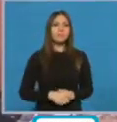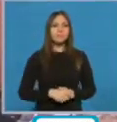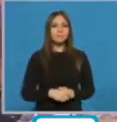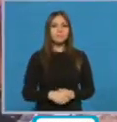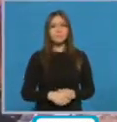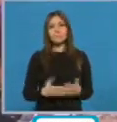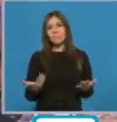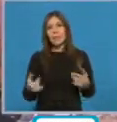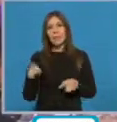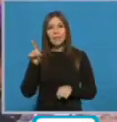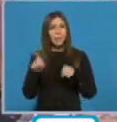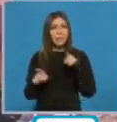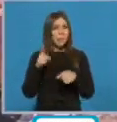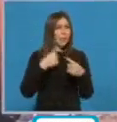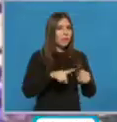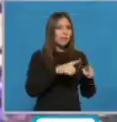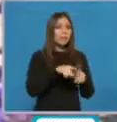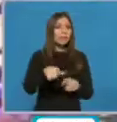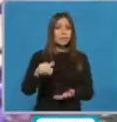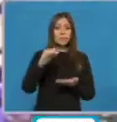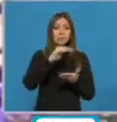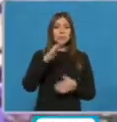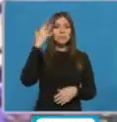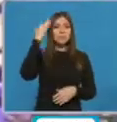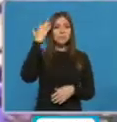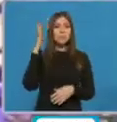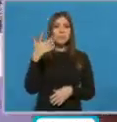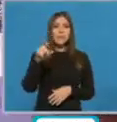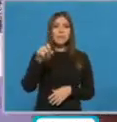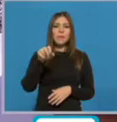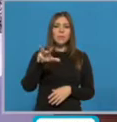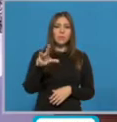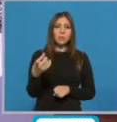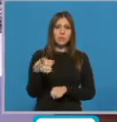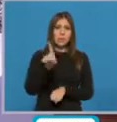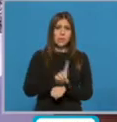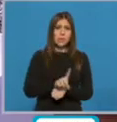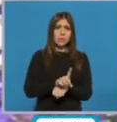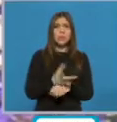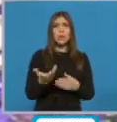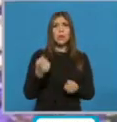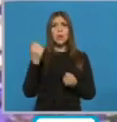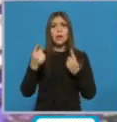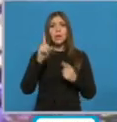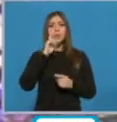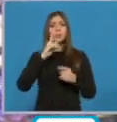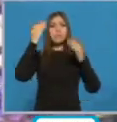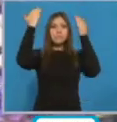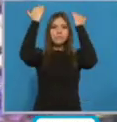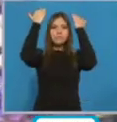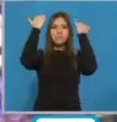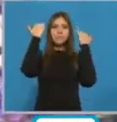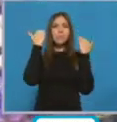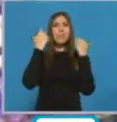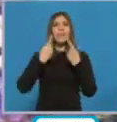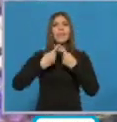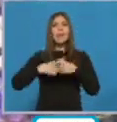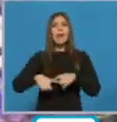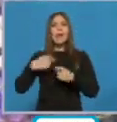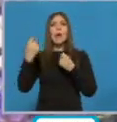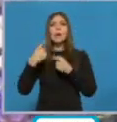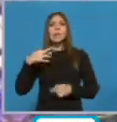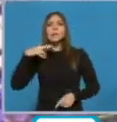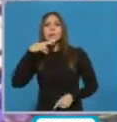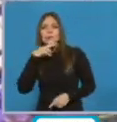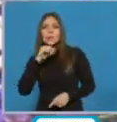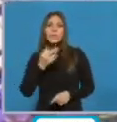de varios factores. En este tinte dura alrededor de 28 días, pero Muy todas bien. las mujeres tenemos crecimiento de cabello diferente.